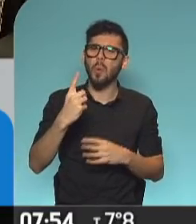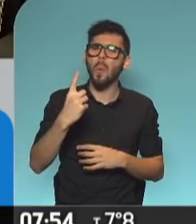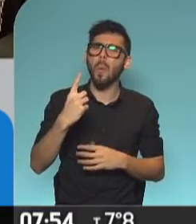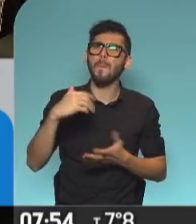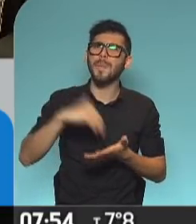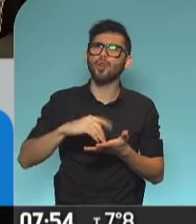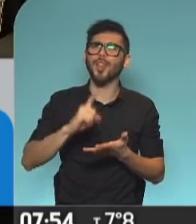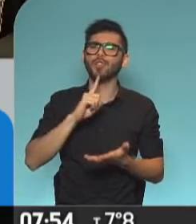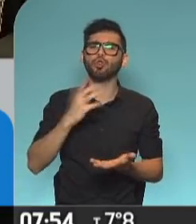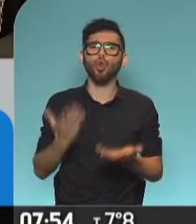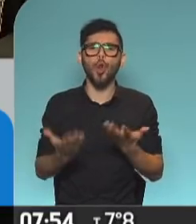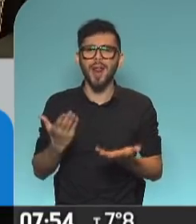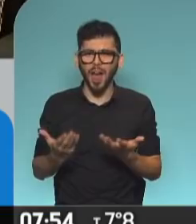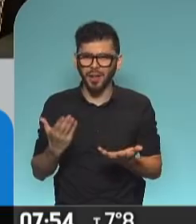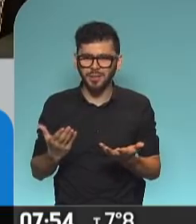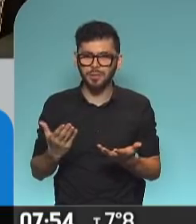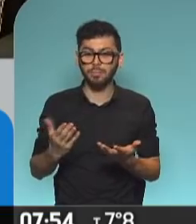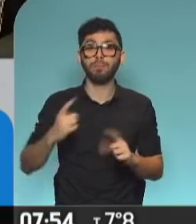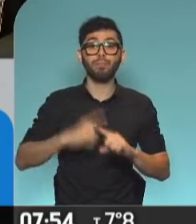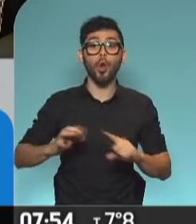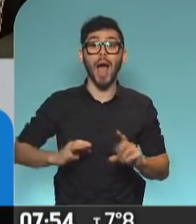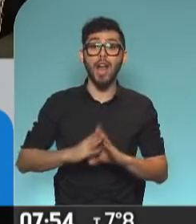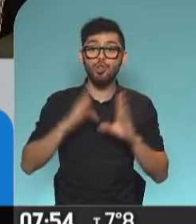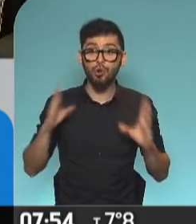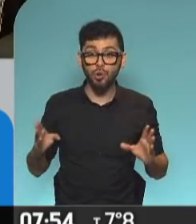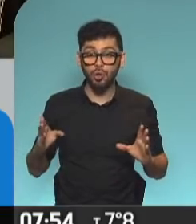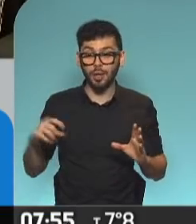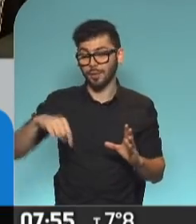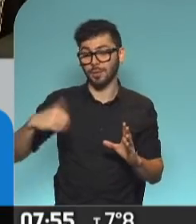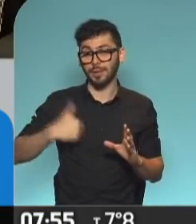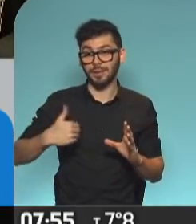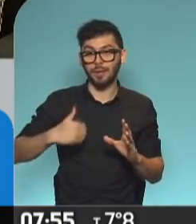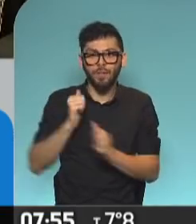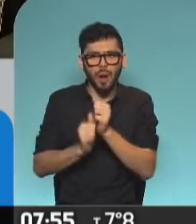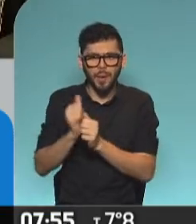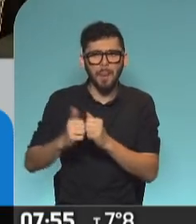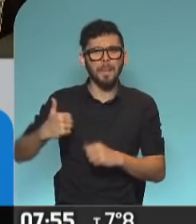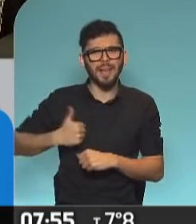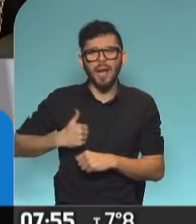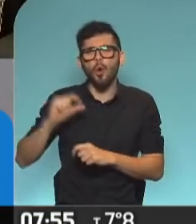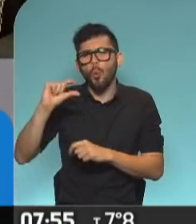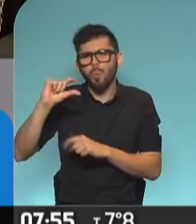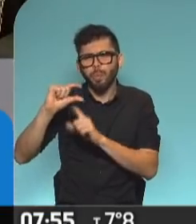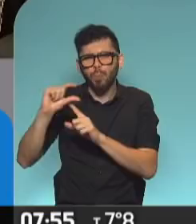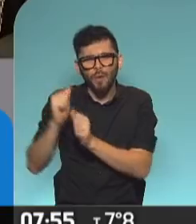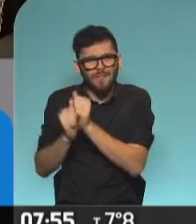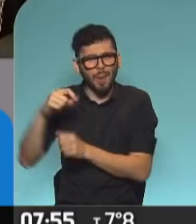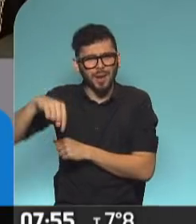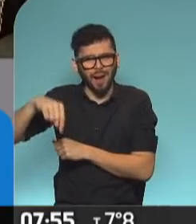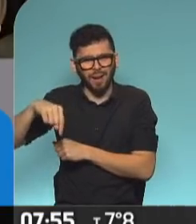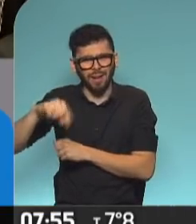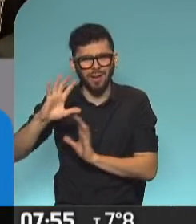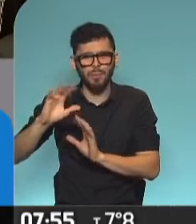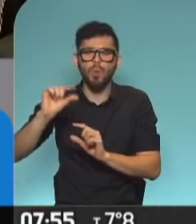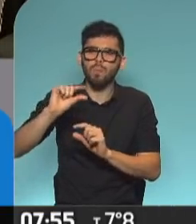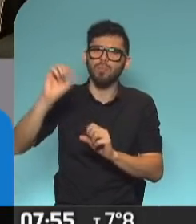se importan por año, también se fabrican aquí en Argentina por fabricaciones militares un porcentaje de ese nitrato de amonio que se utiliza en la industria, y todos